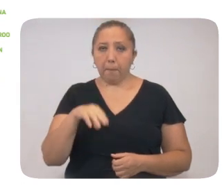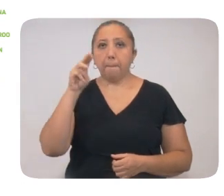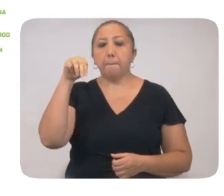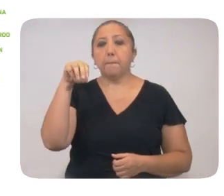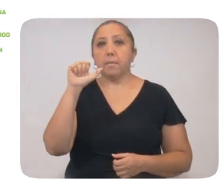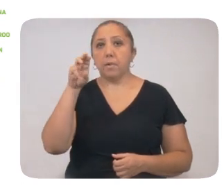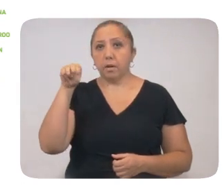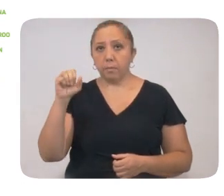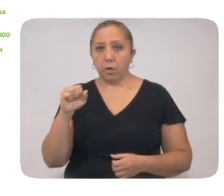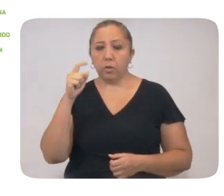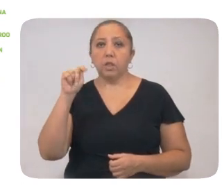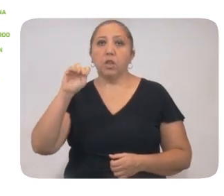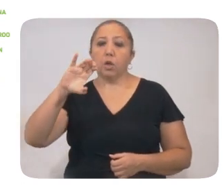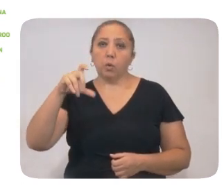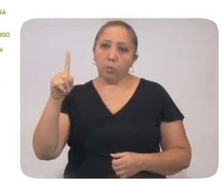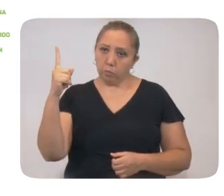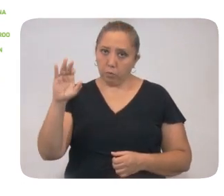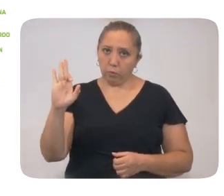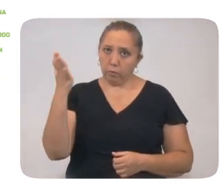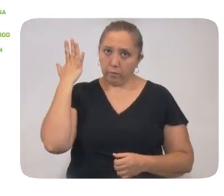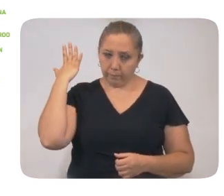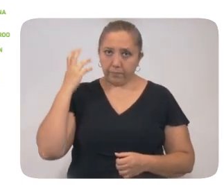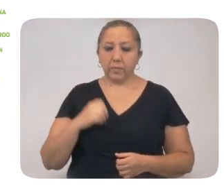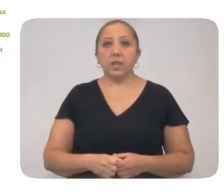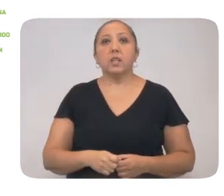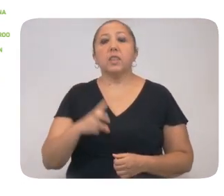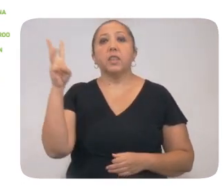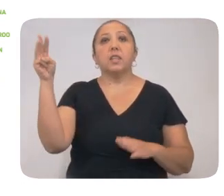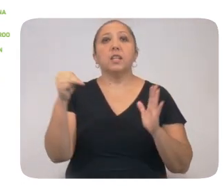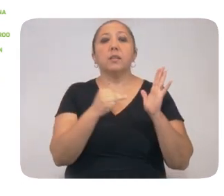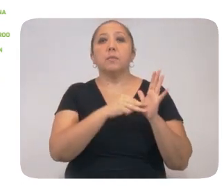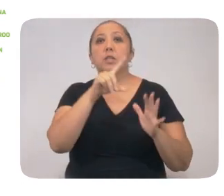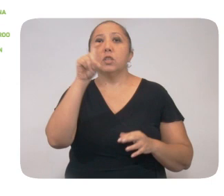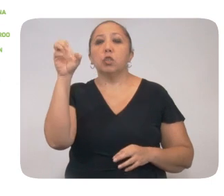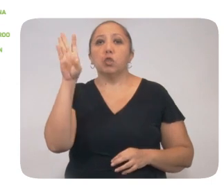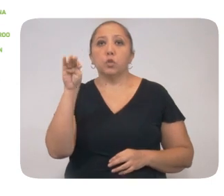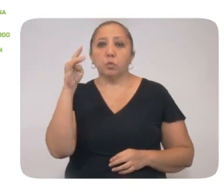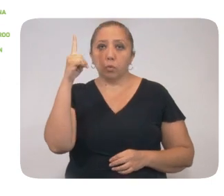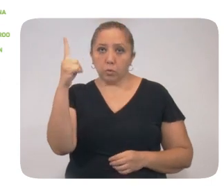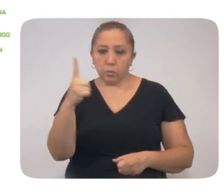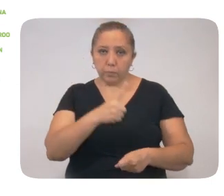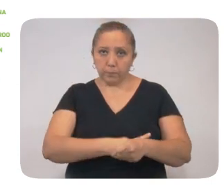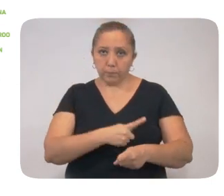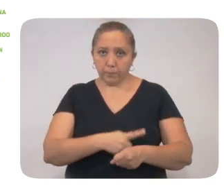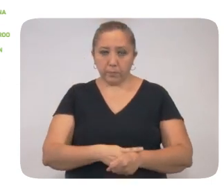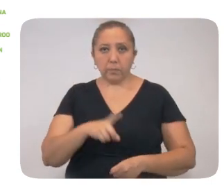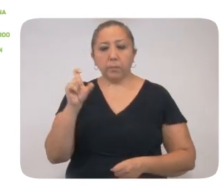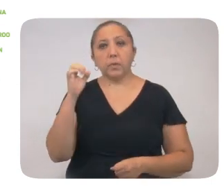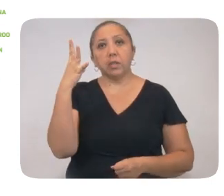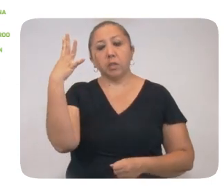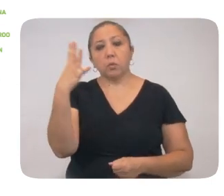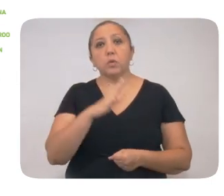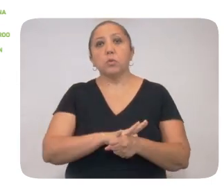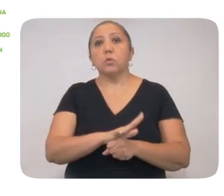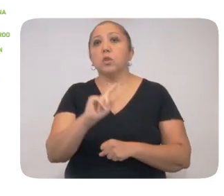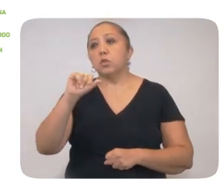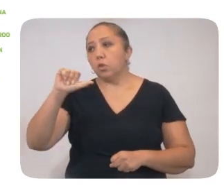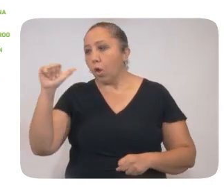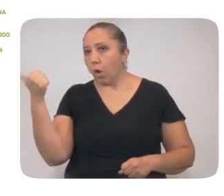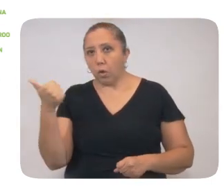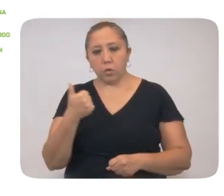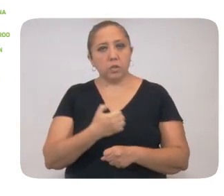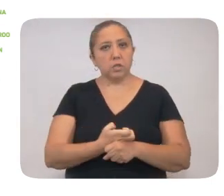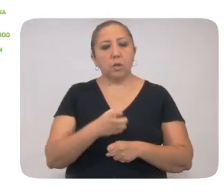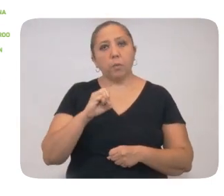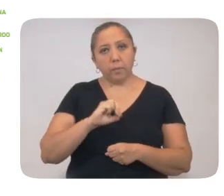y Tecó, y un foráneo. En total, ya son 3,191 casos positivos, 24 de los cuales son de otro